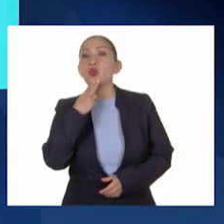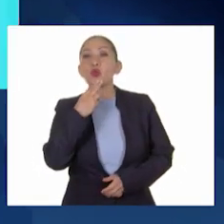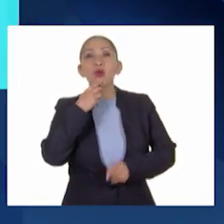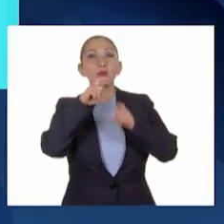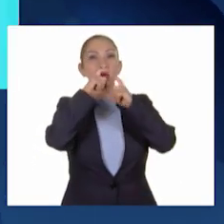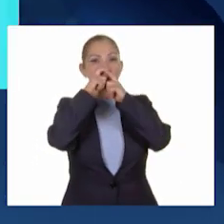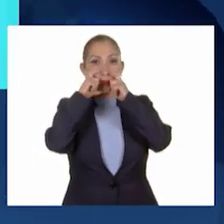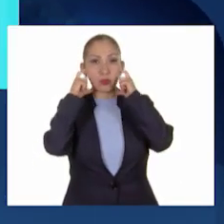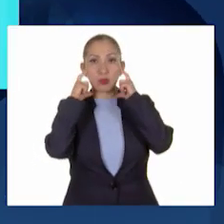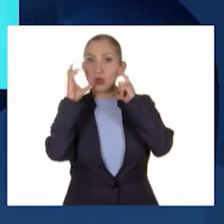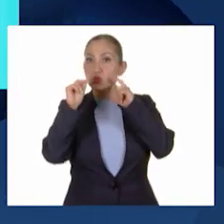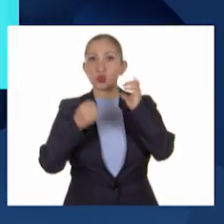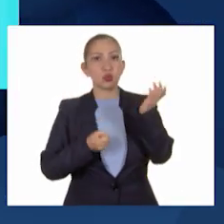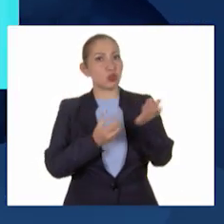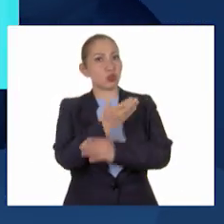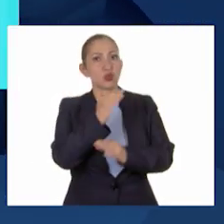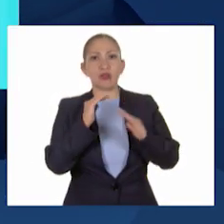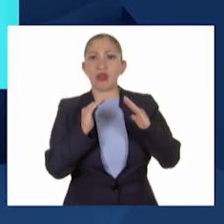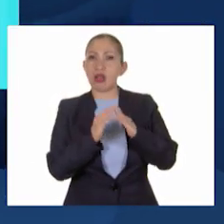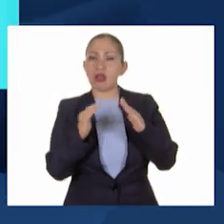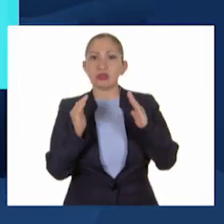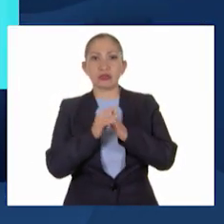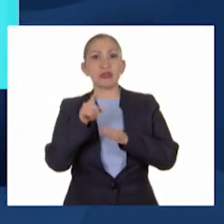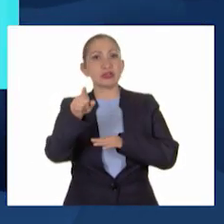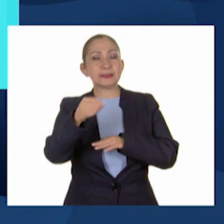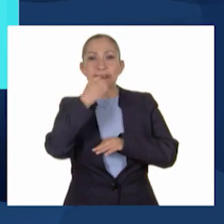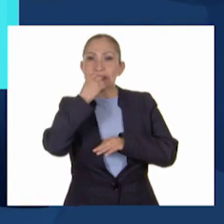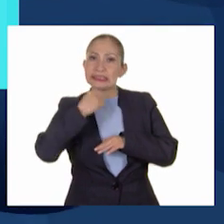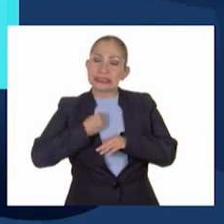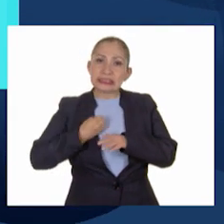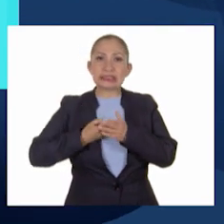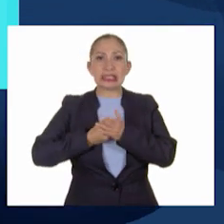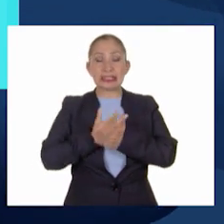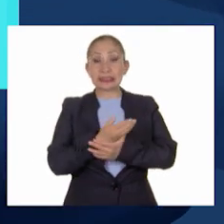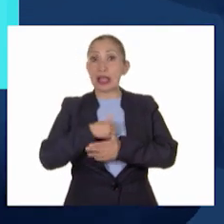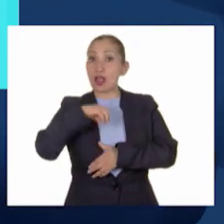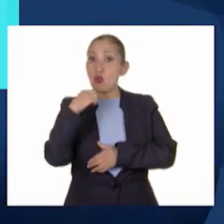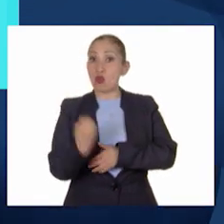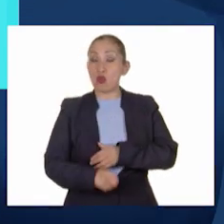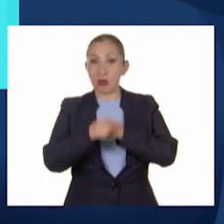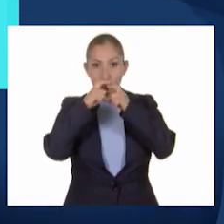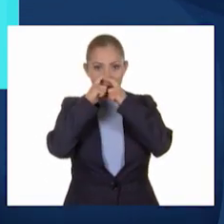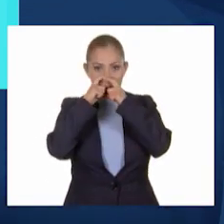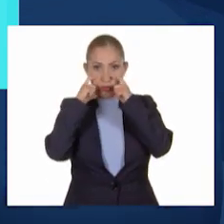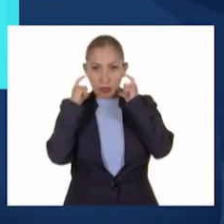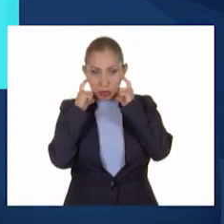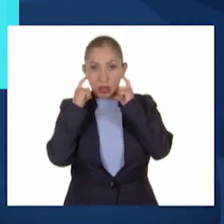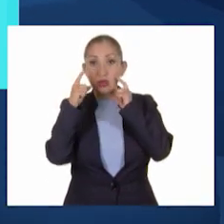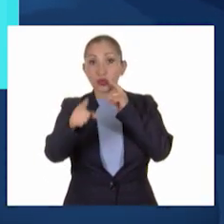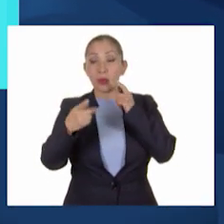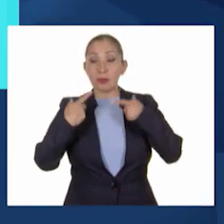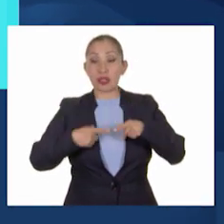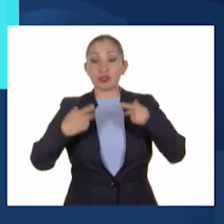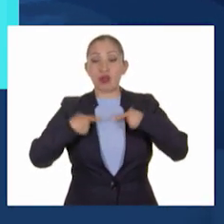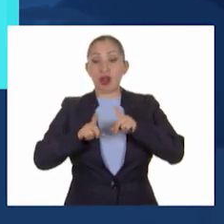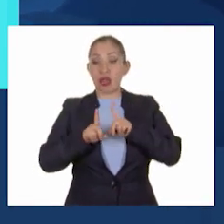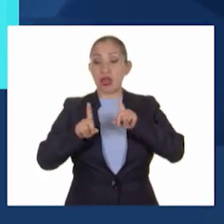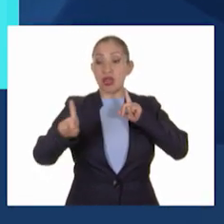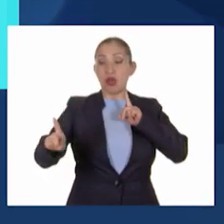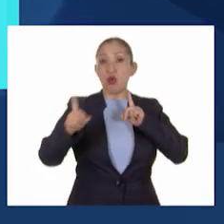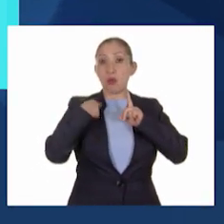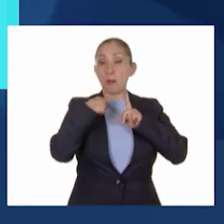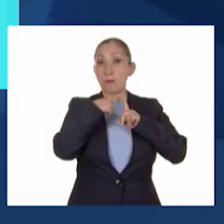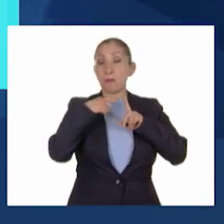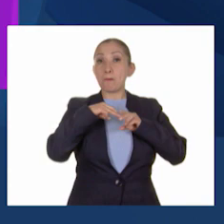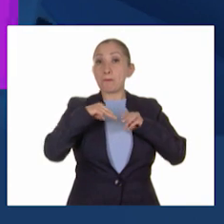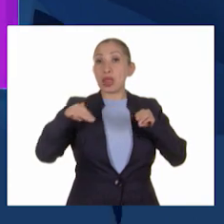Utiliza cubrebocas. No salgas de casa. Si tienes que hacerlo, recuerda que es obligatorio utilizarlo. Mantén una distancia mínima de 1,5